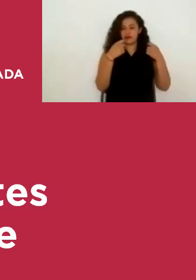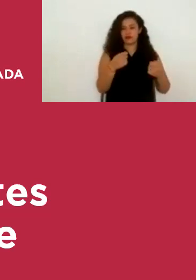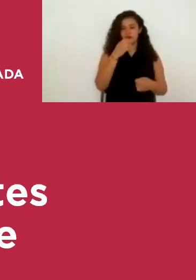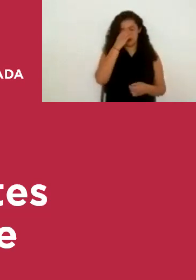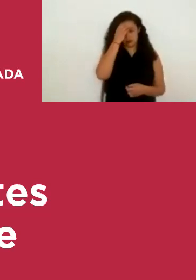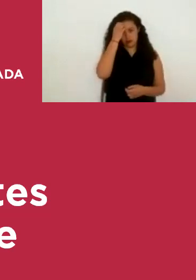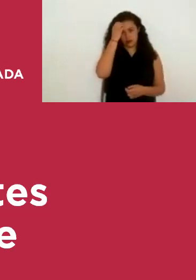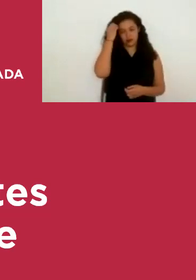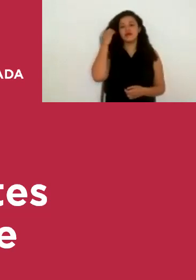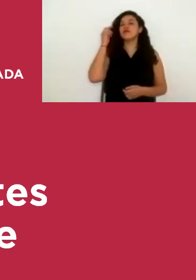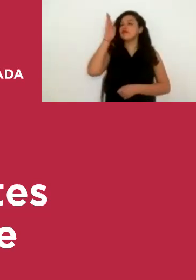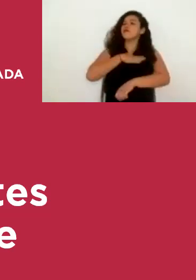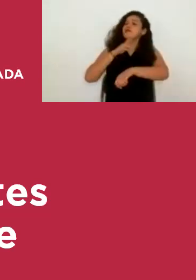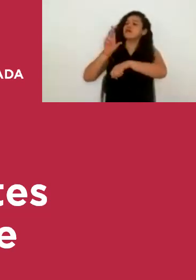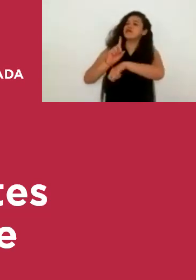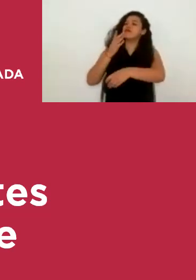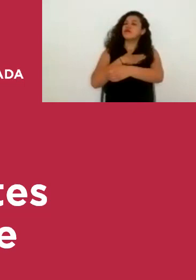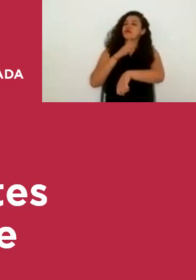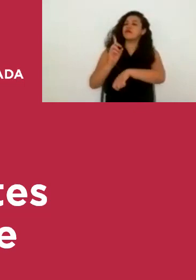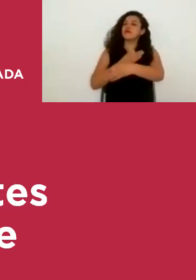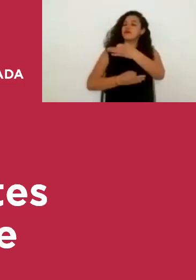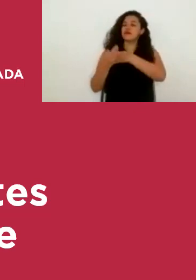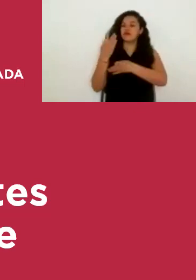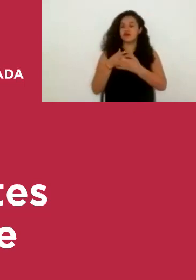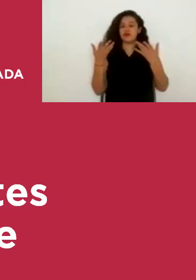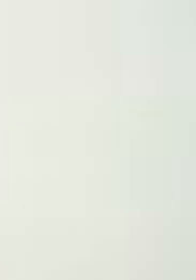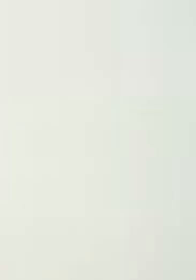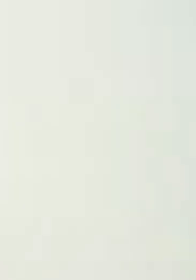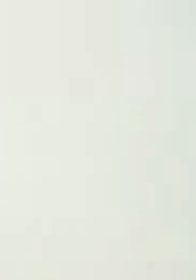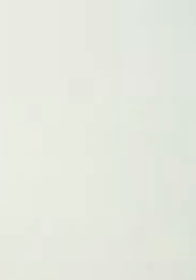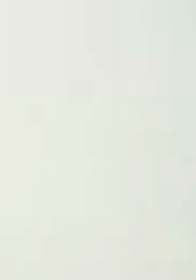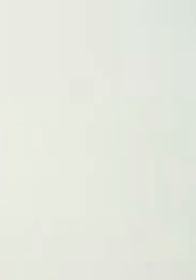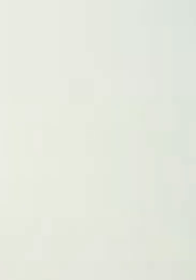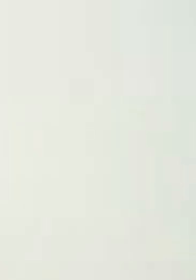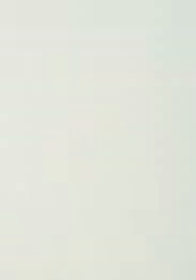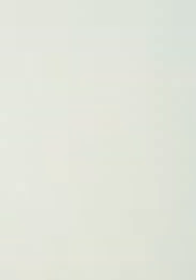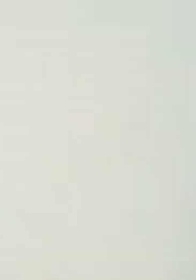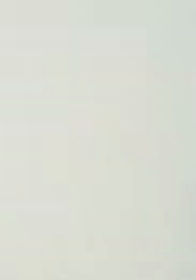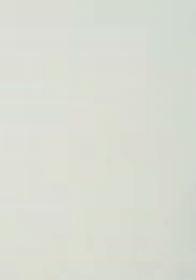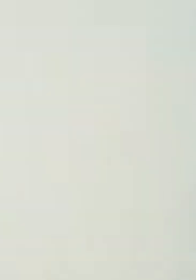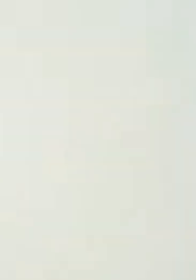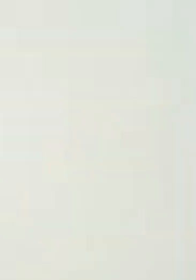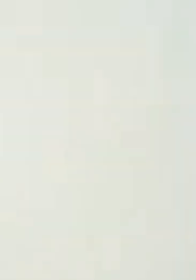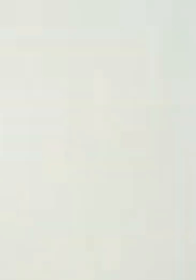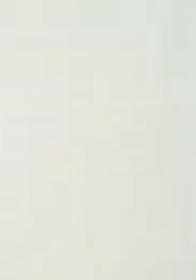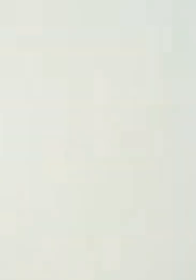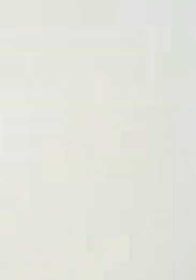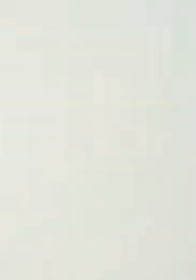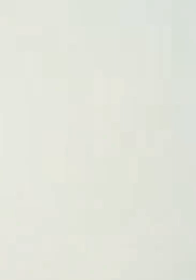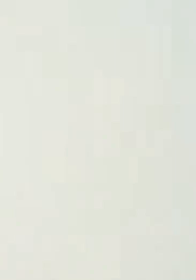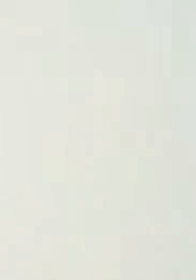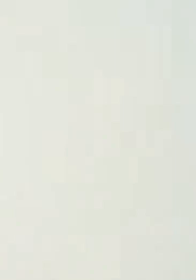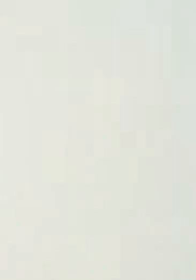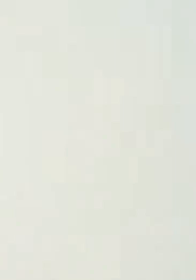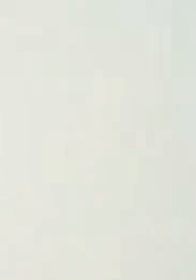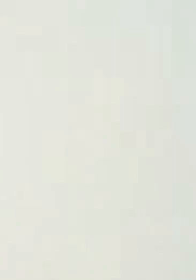Hola, buenos días, Ruth. Buenos días a todos. Muchas gracias por conectarse el día de hoy. Y vamos a